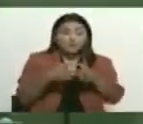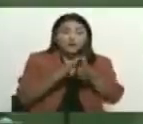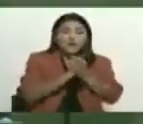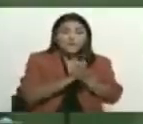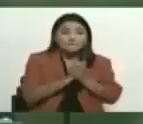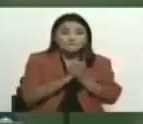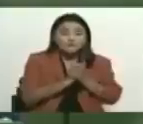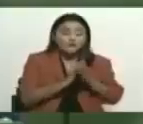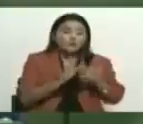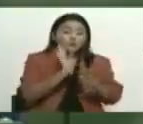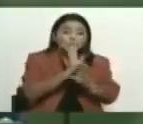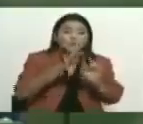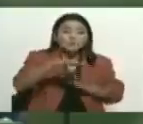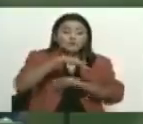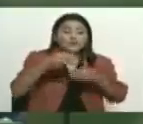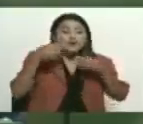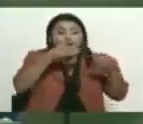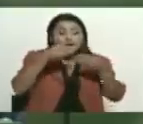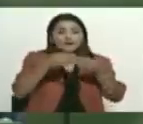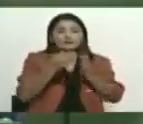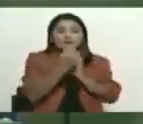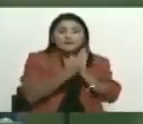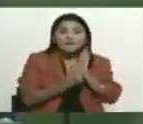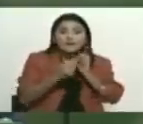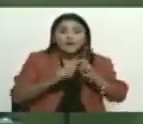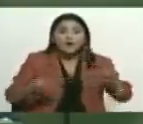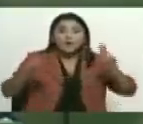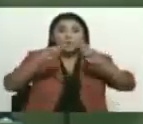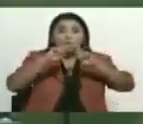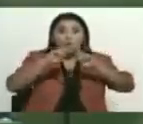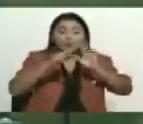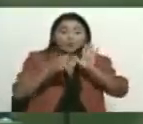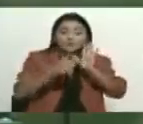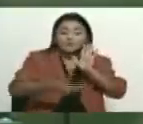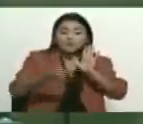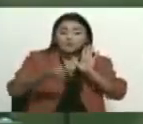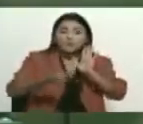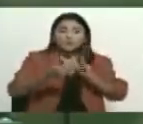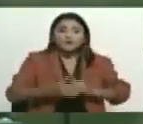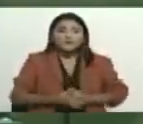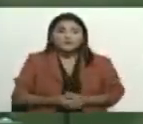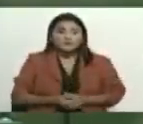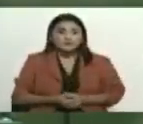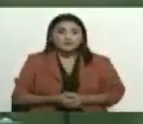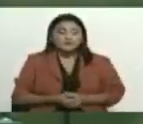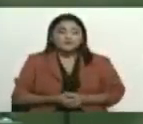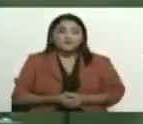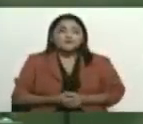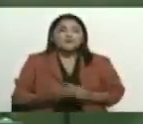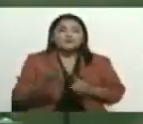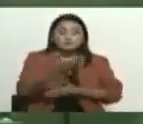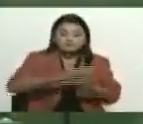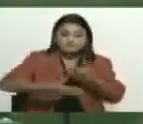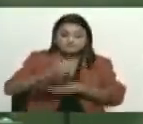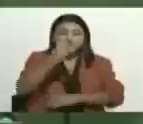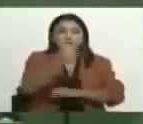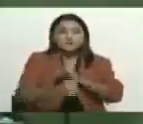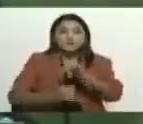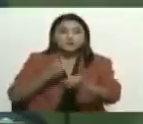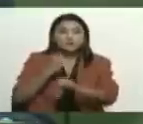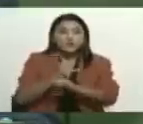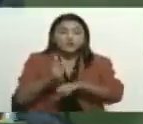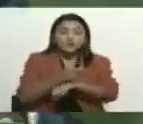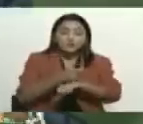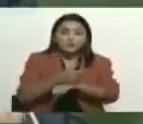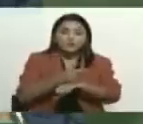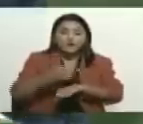de la Carta de Naciones Unidas, que hoy se ha posicionado como un actor clave en los destinos de los procesos intergubernamentales que tienen lugar en